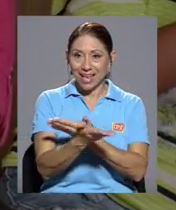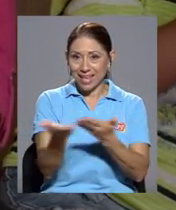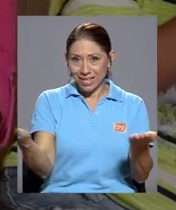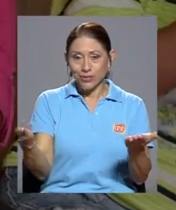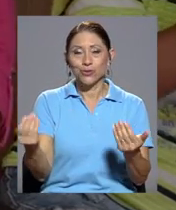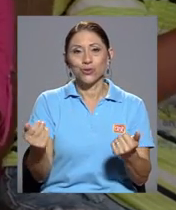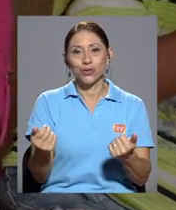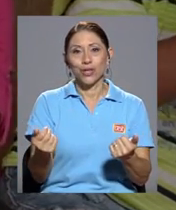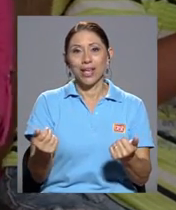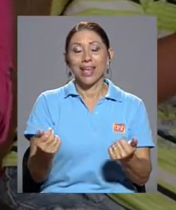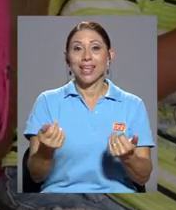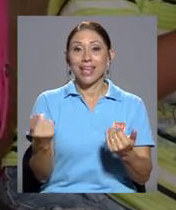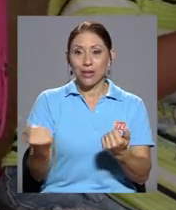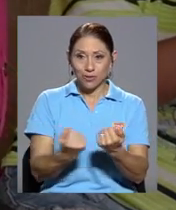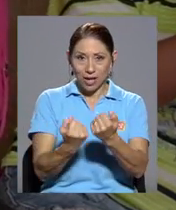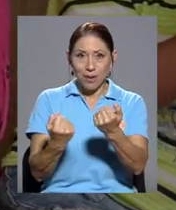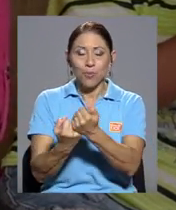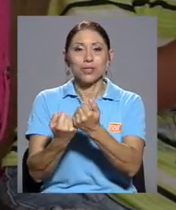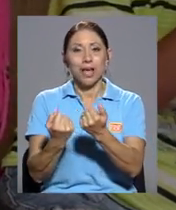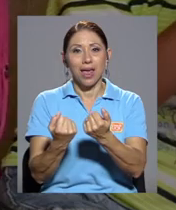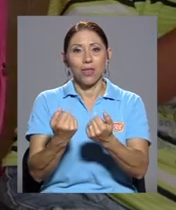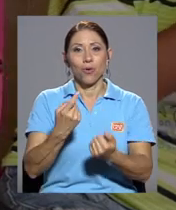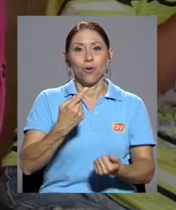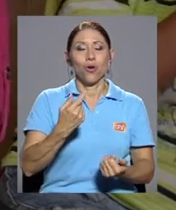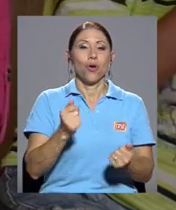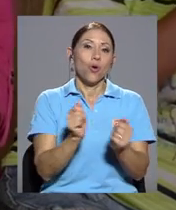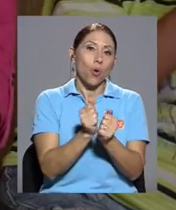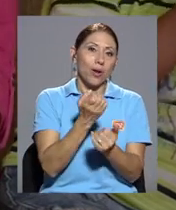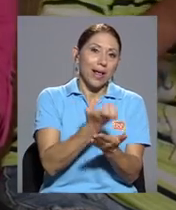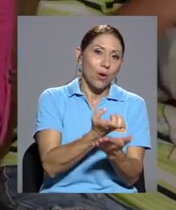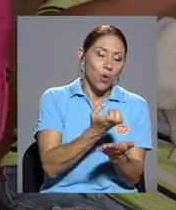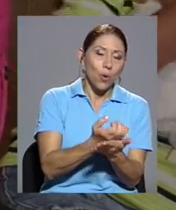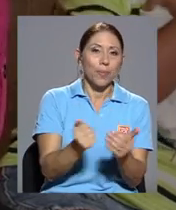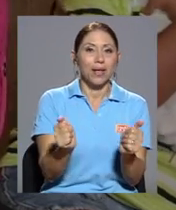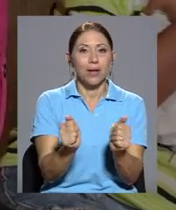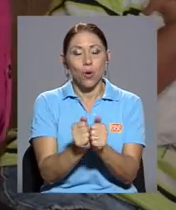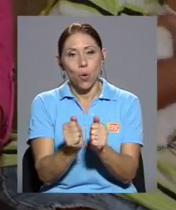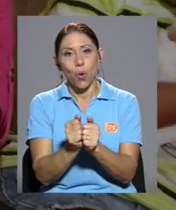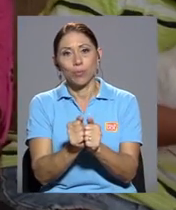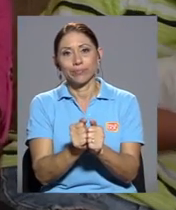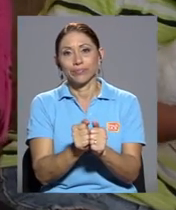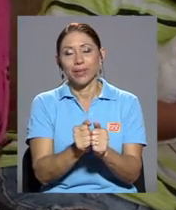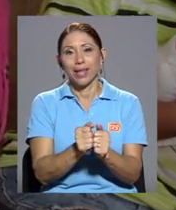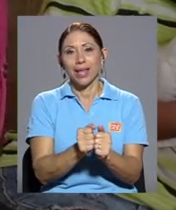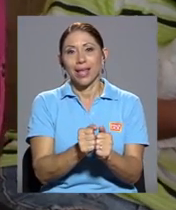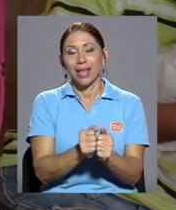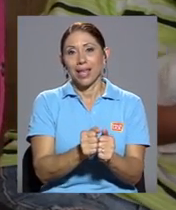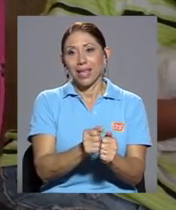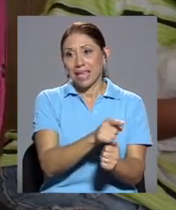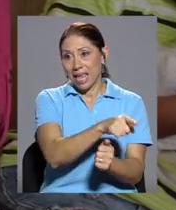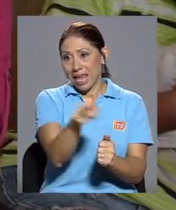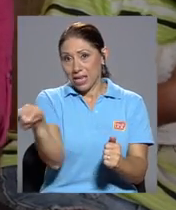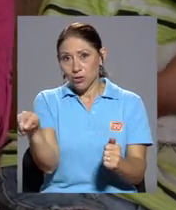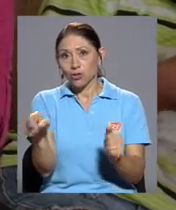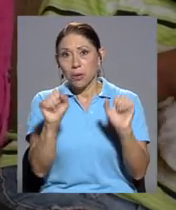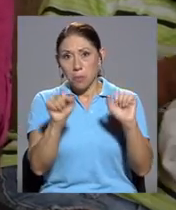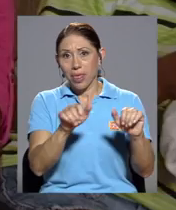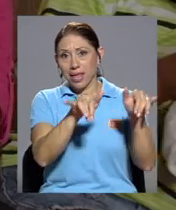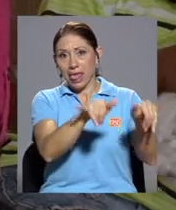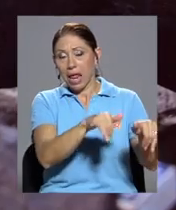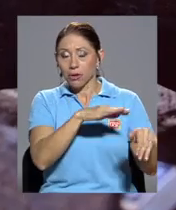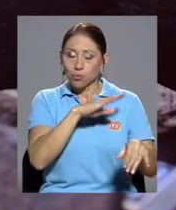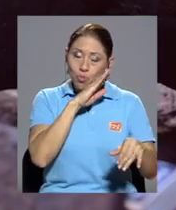ellos que camino no han apoyado en cuanto a las la parte económica de los partir de la estadía de la donde se puedan